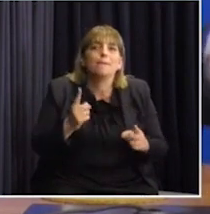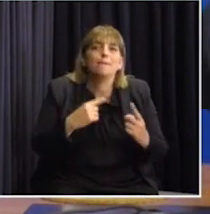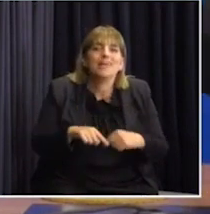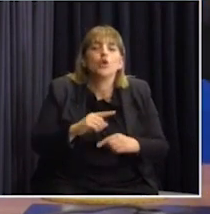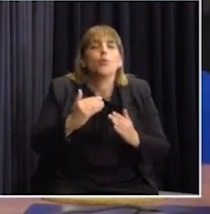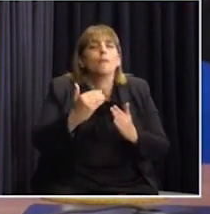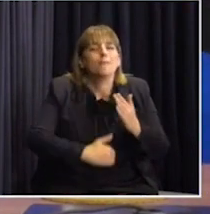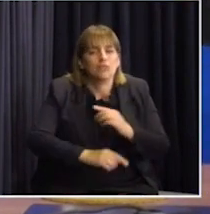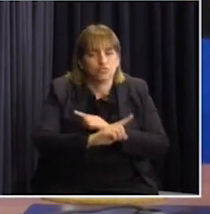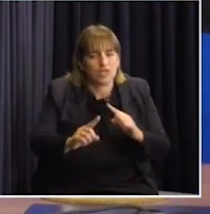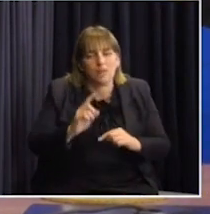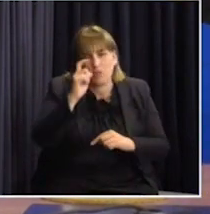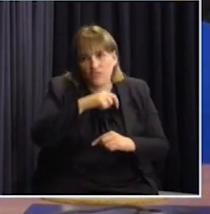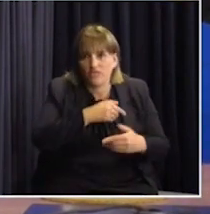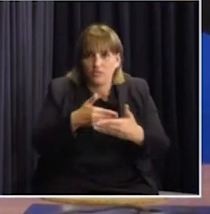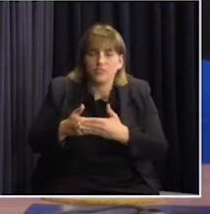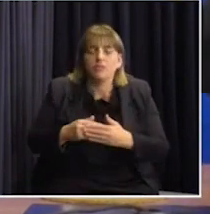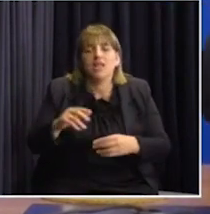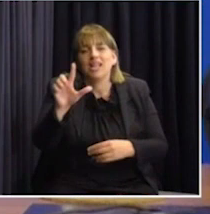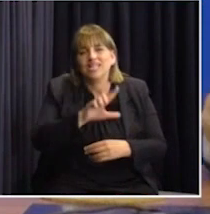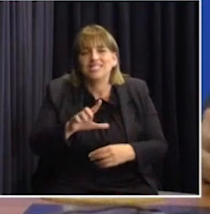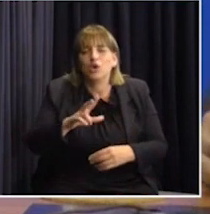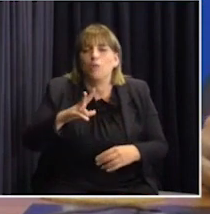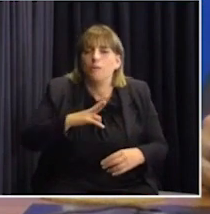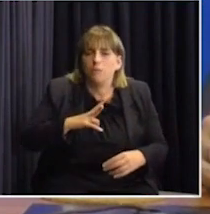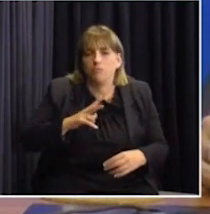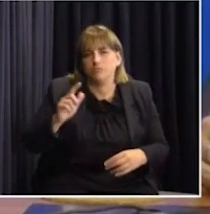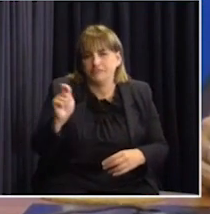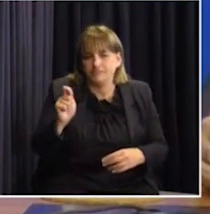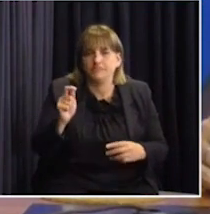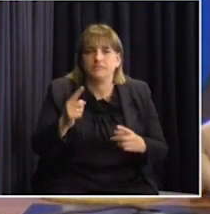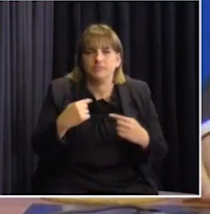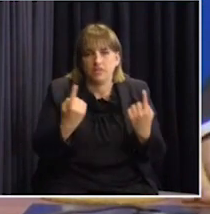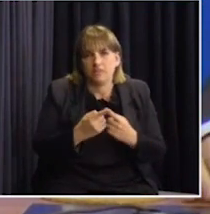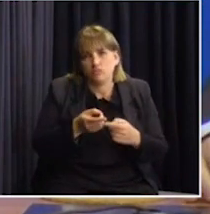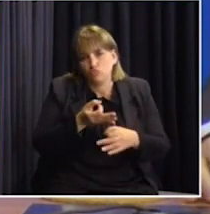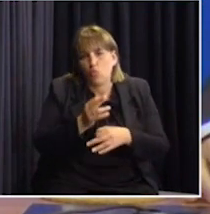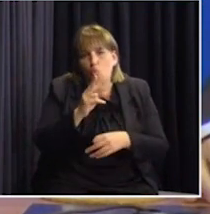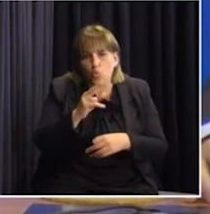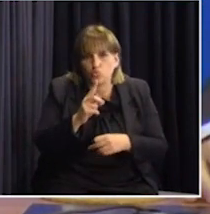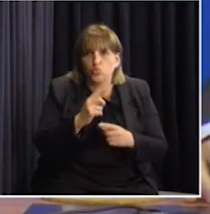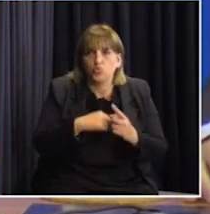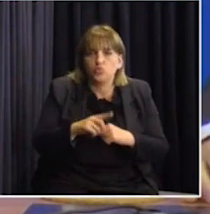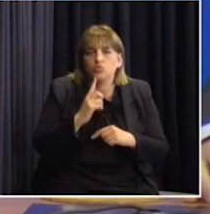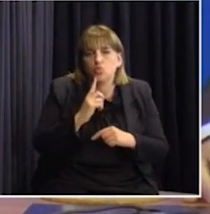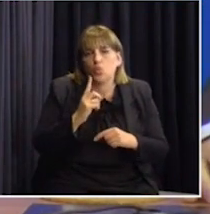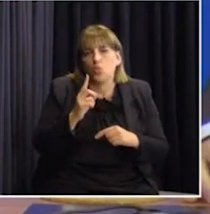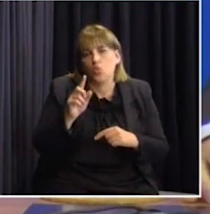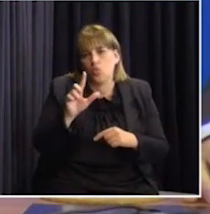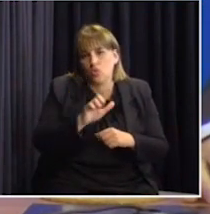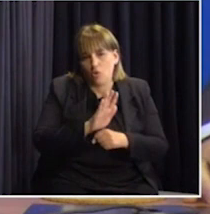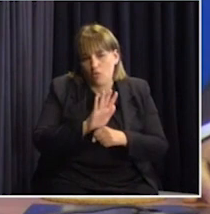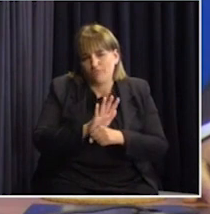se habilitan todos los liceos públicos y privados y la formación técnica tanto de nivel medio como